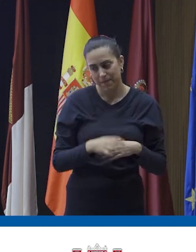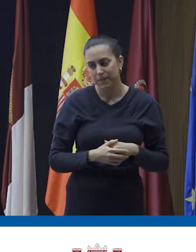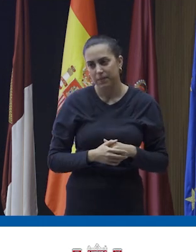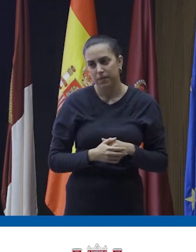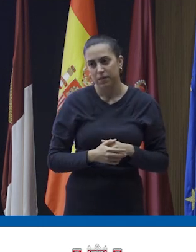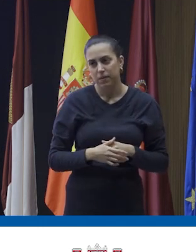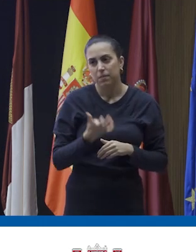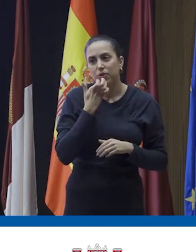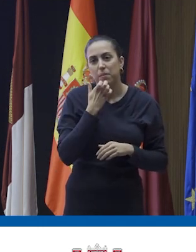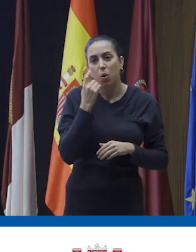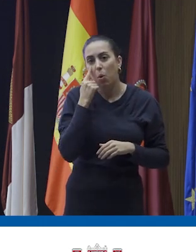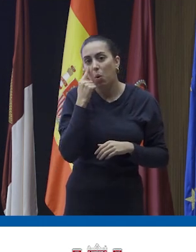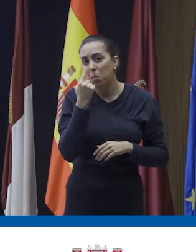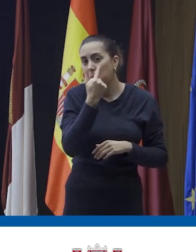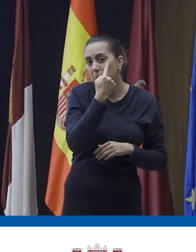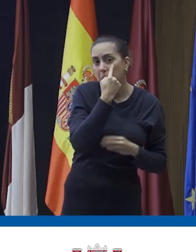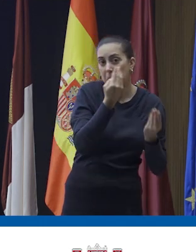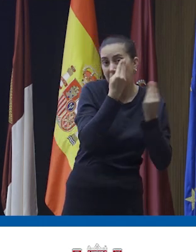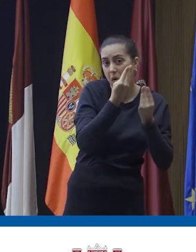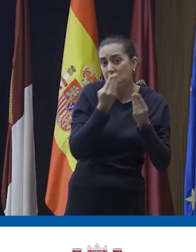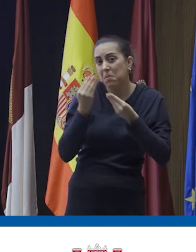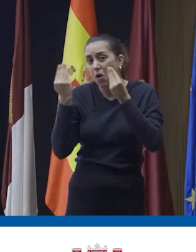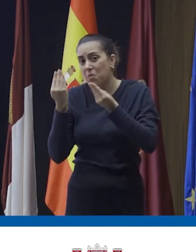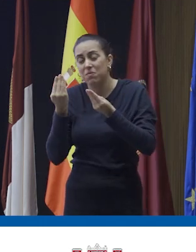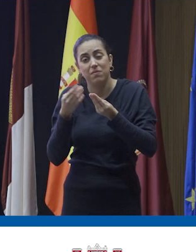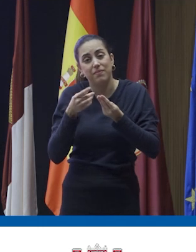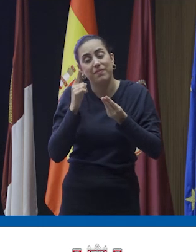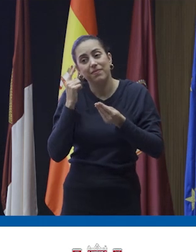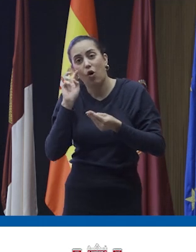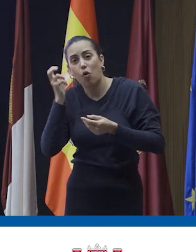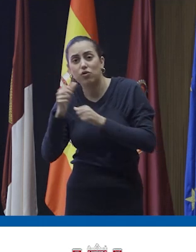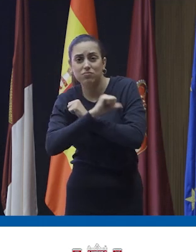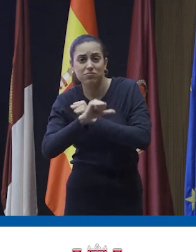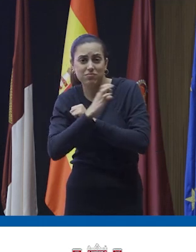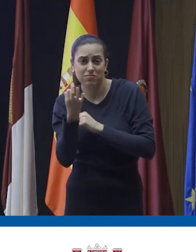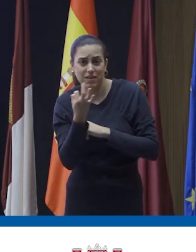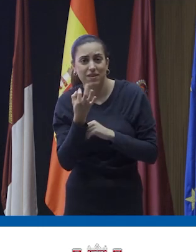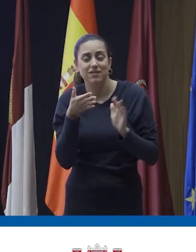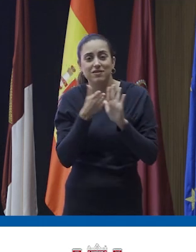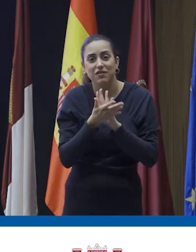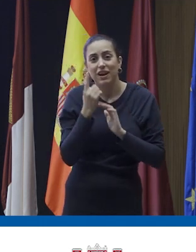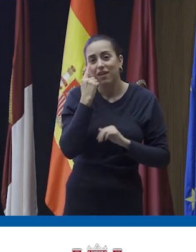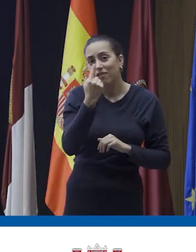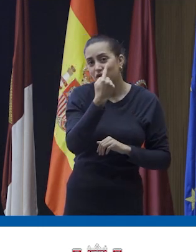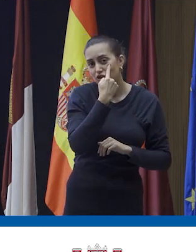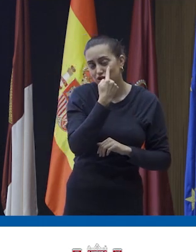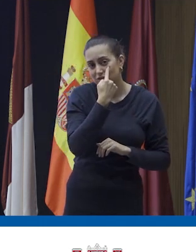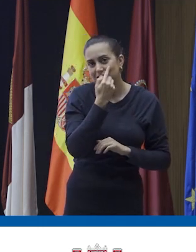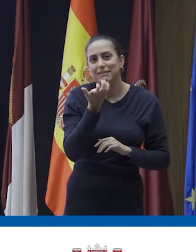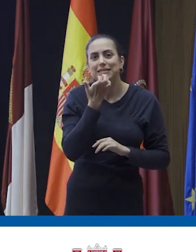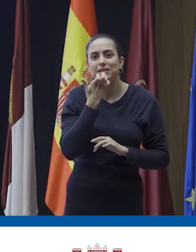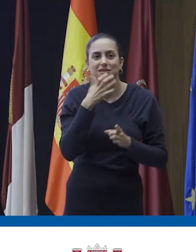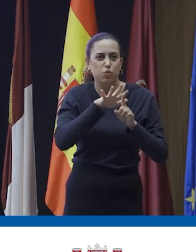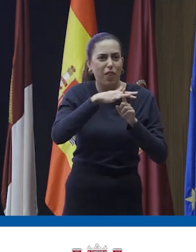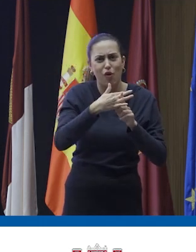al menos uno de los dos ojos antes de operar el otro. Entonces, la cirugía simultánea de cataratas pues, se reserva para casos